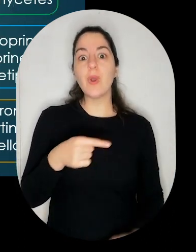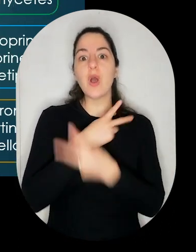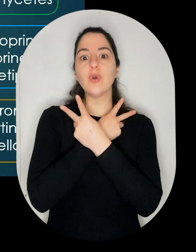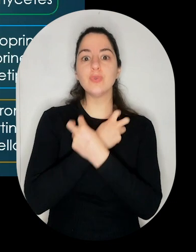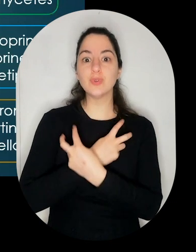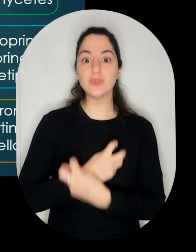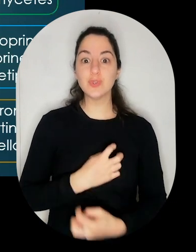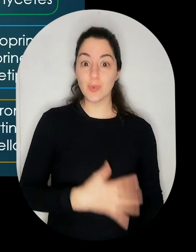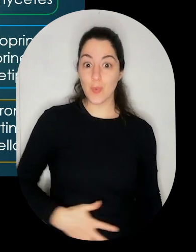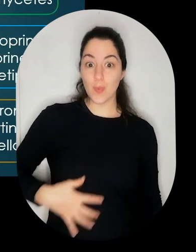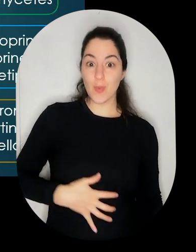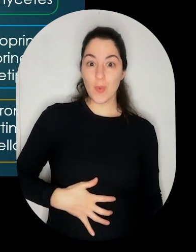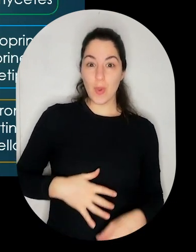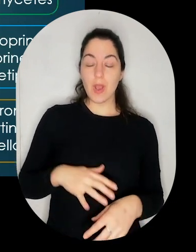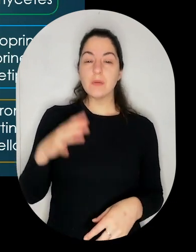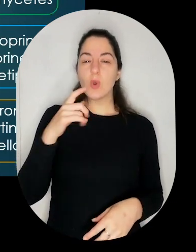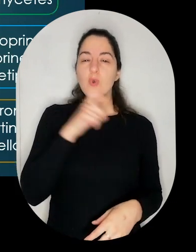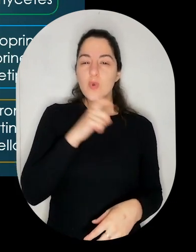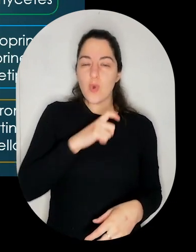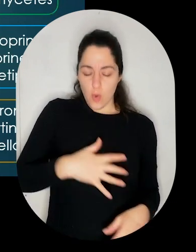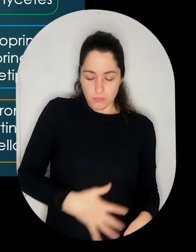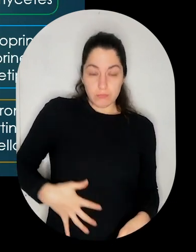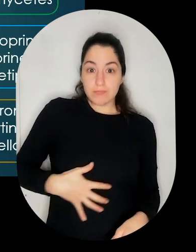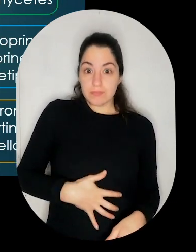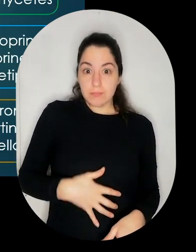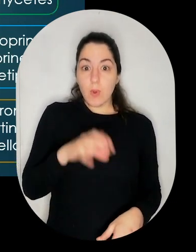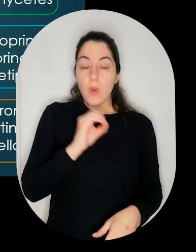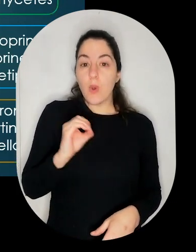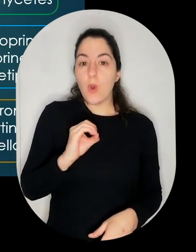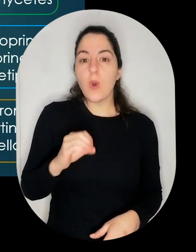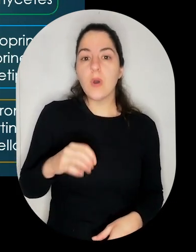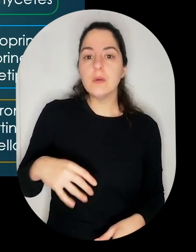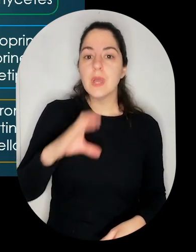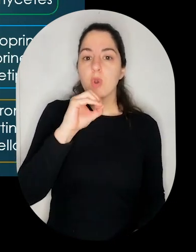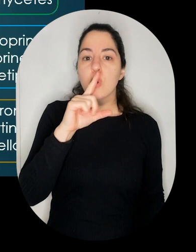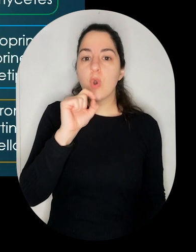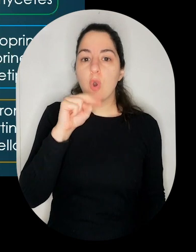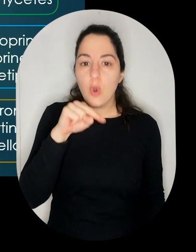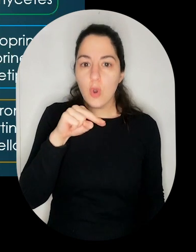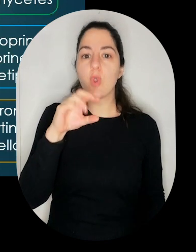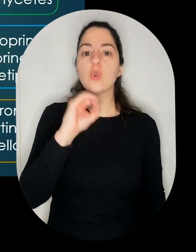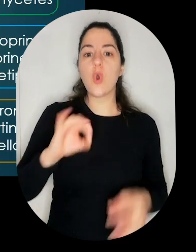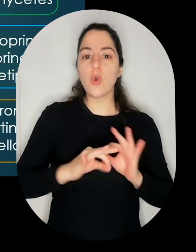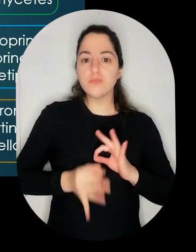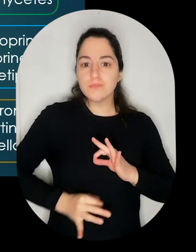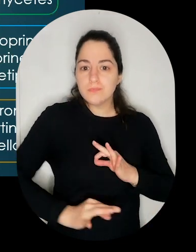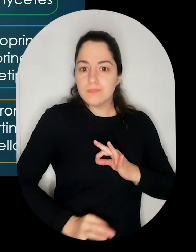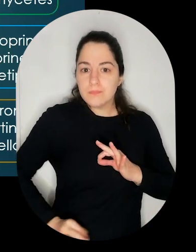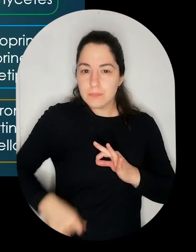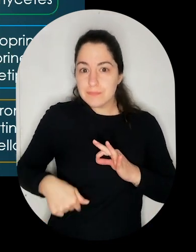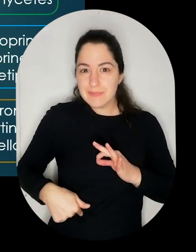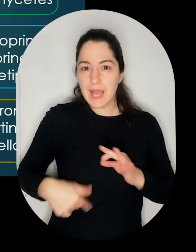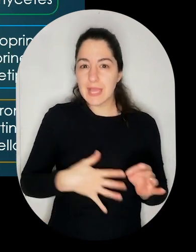es simplemente una intoxicación por irritación de la mucosa gástrica o del colon o de los intestinos,